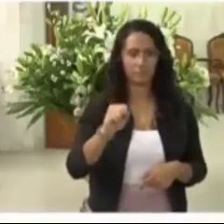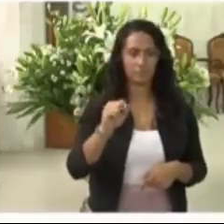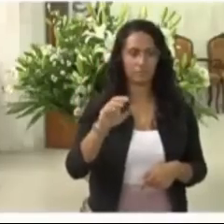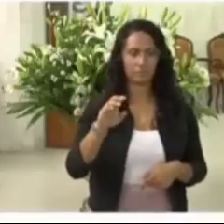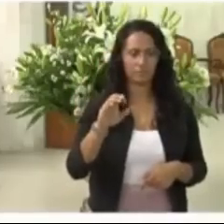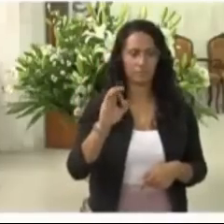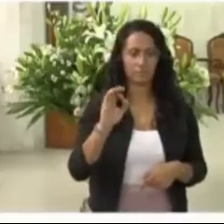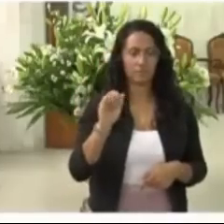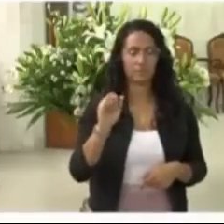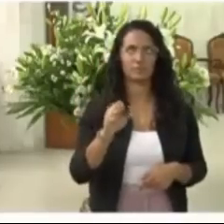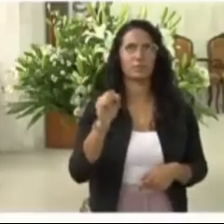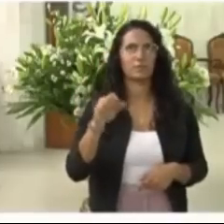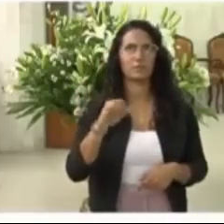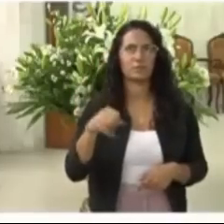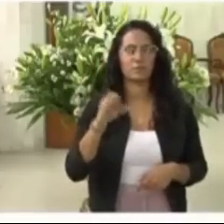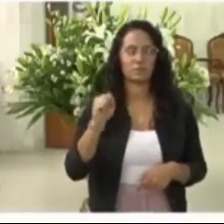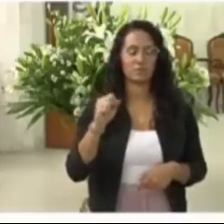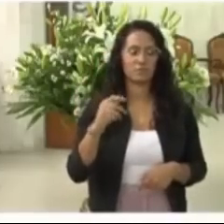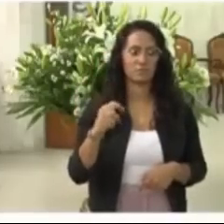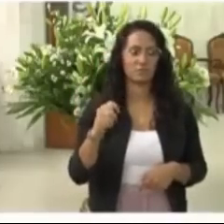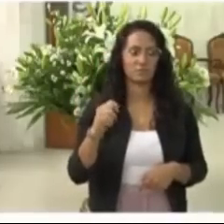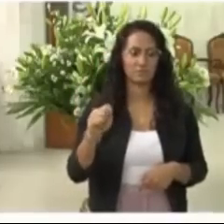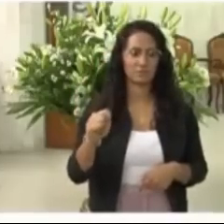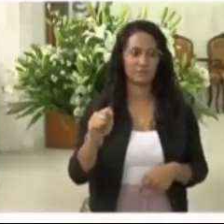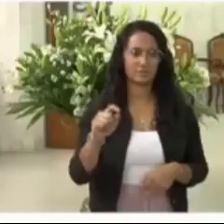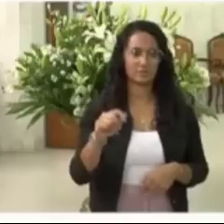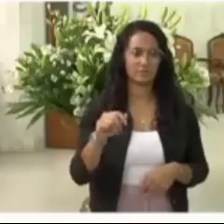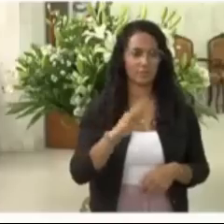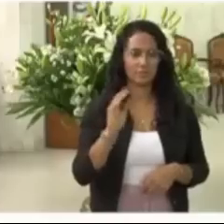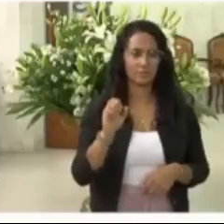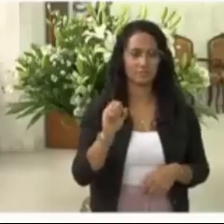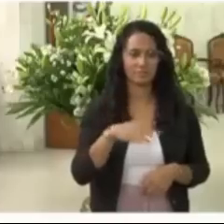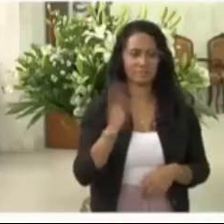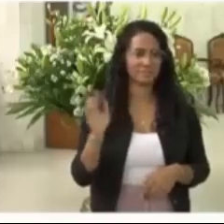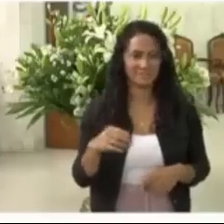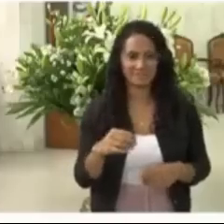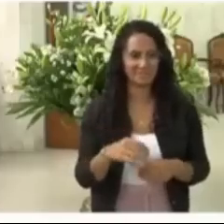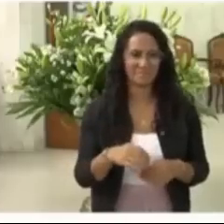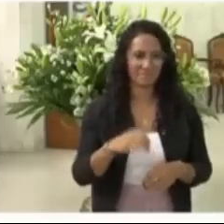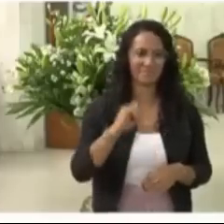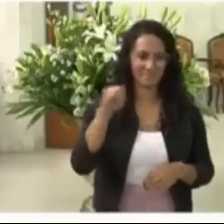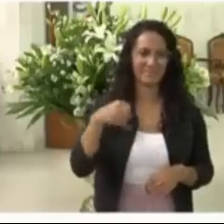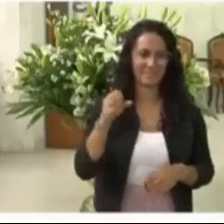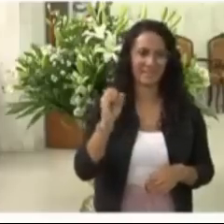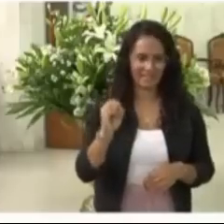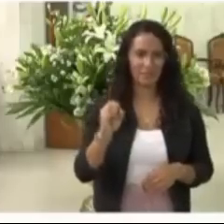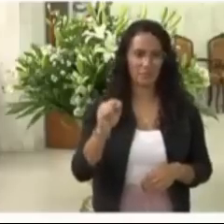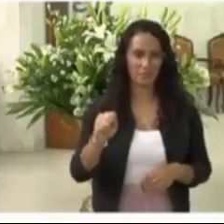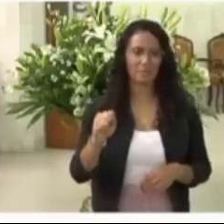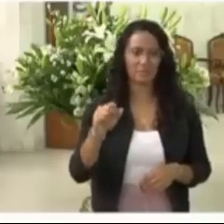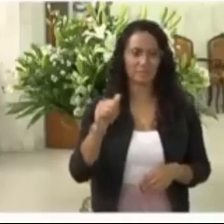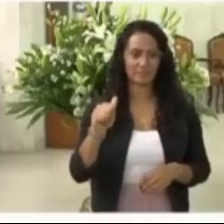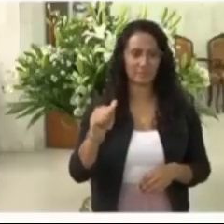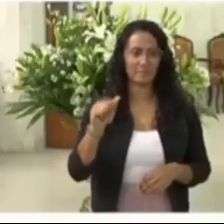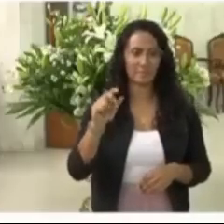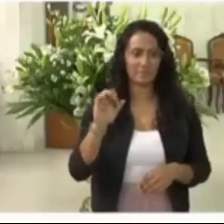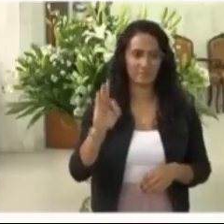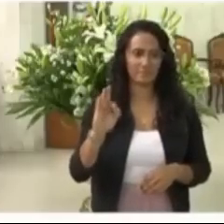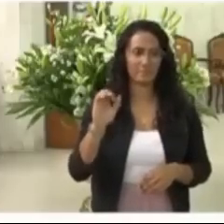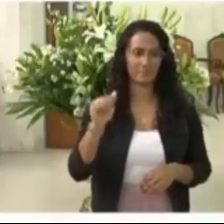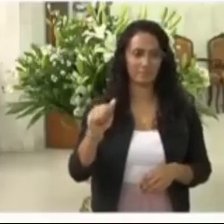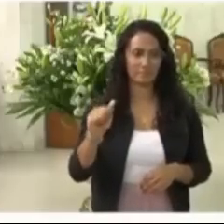En nosotros no hay fuerza contra tan grande multitud que viene contra nosotros. No